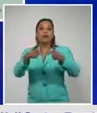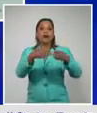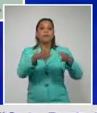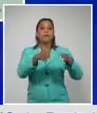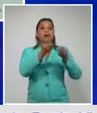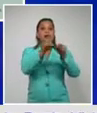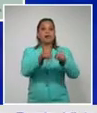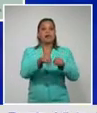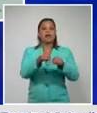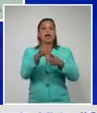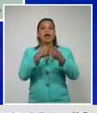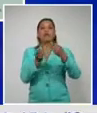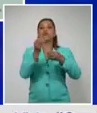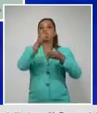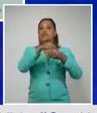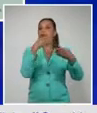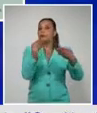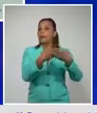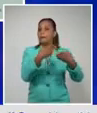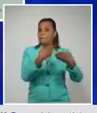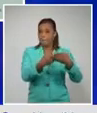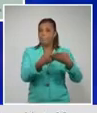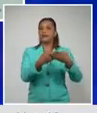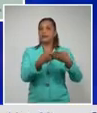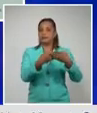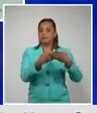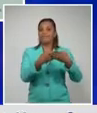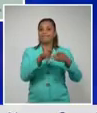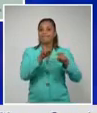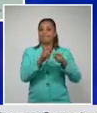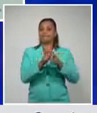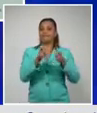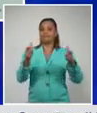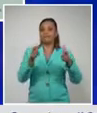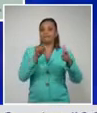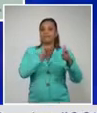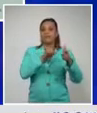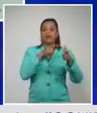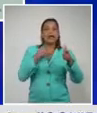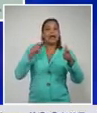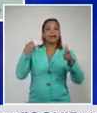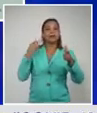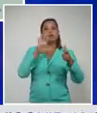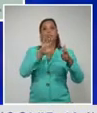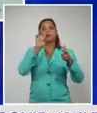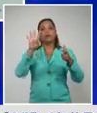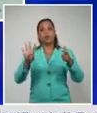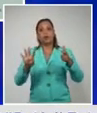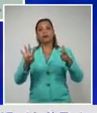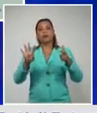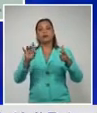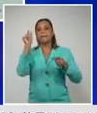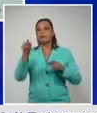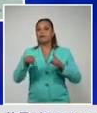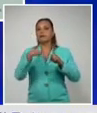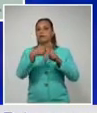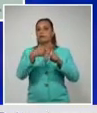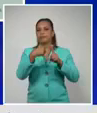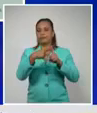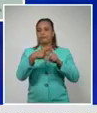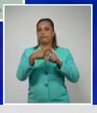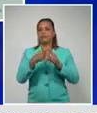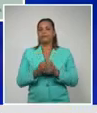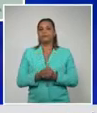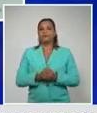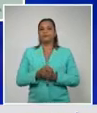algunos institucionales, y ayer con 54 casos autóctonos, 19